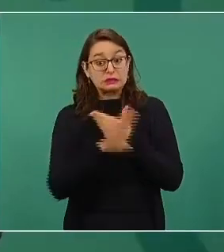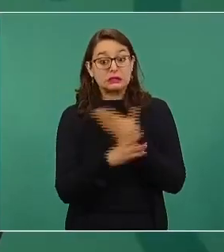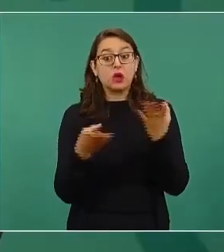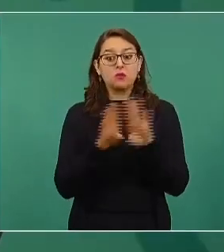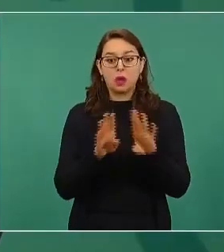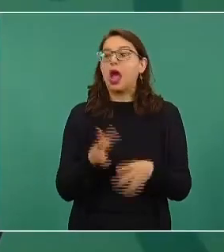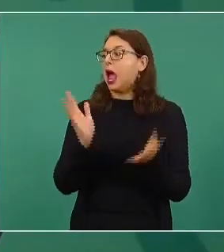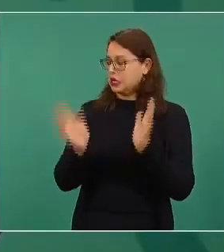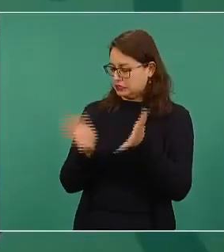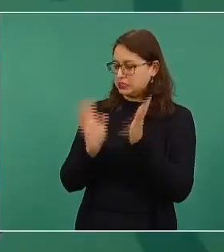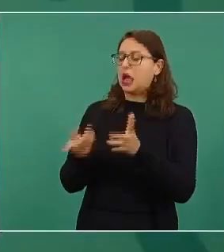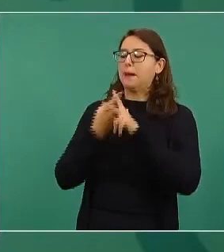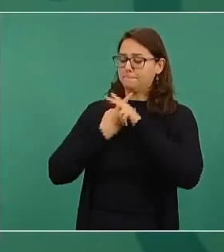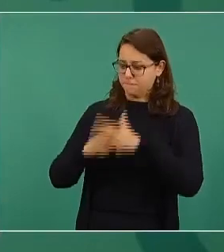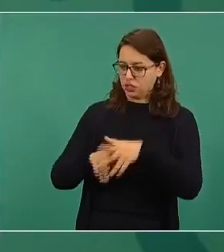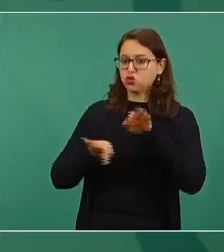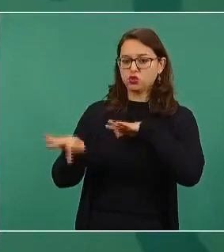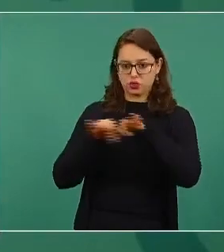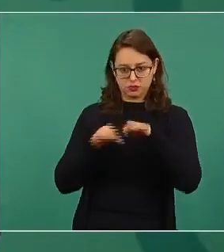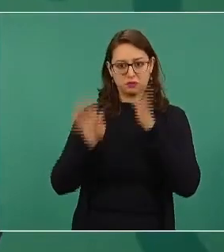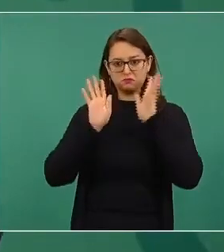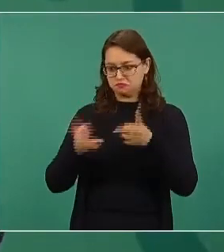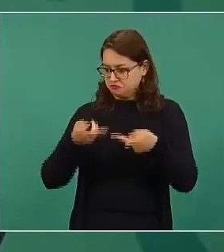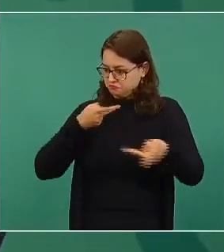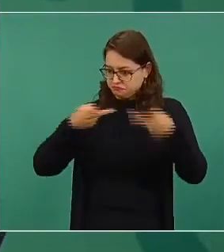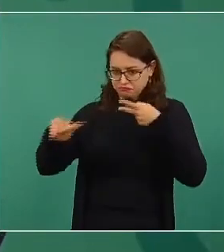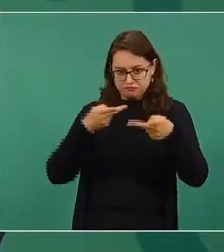plan para evitar